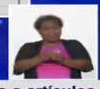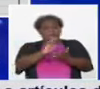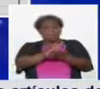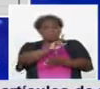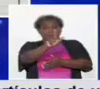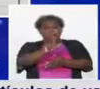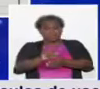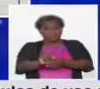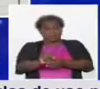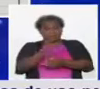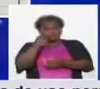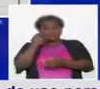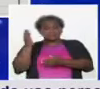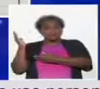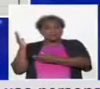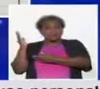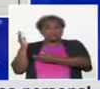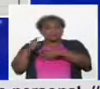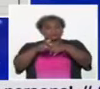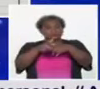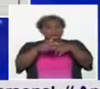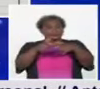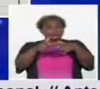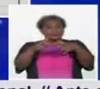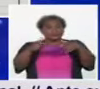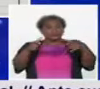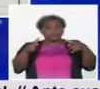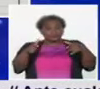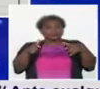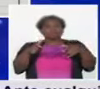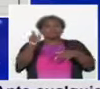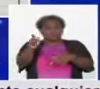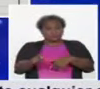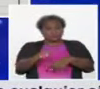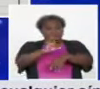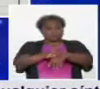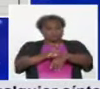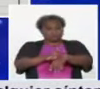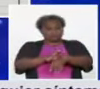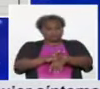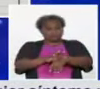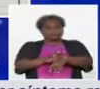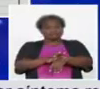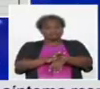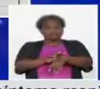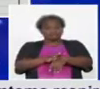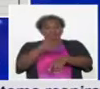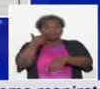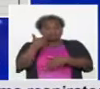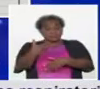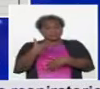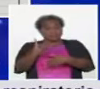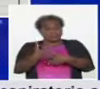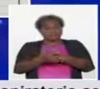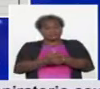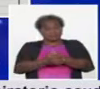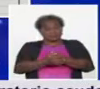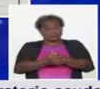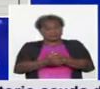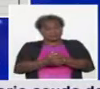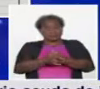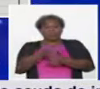ido incrementando el número de casos, que realmente es importante, y sobre todo las